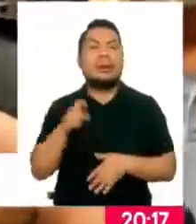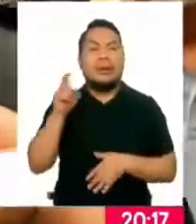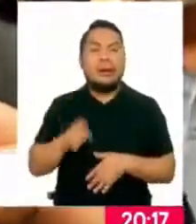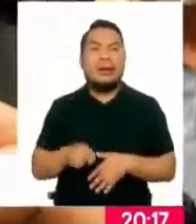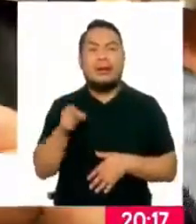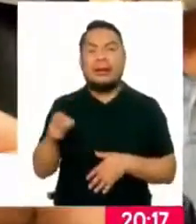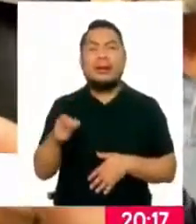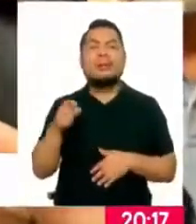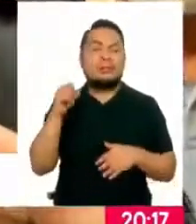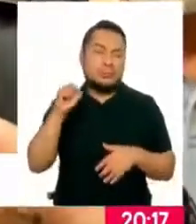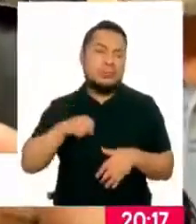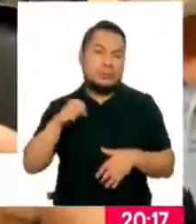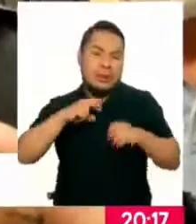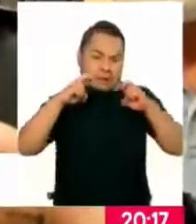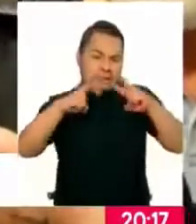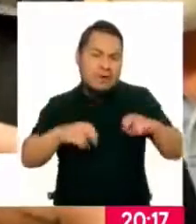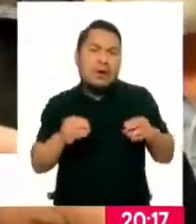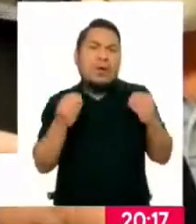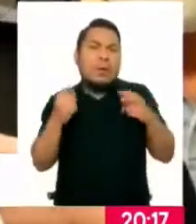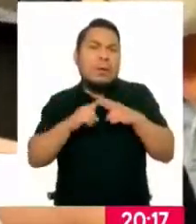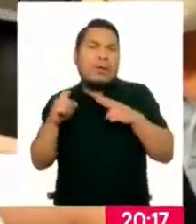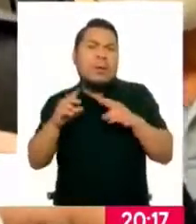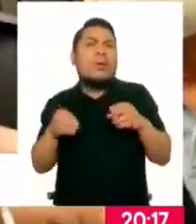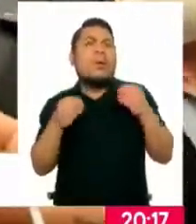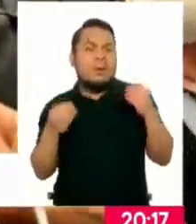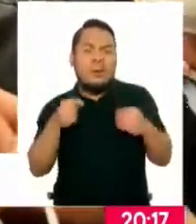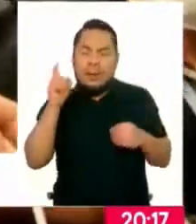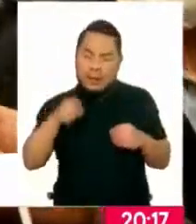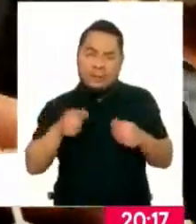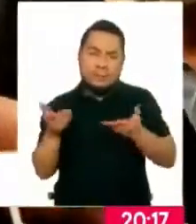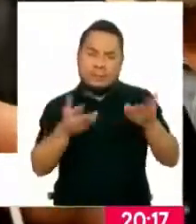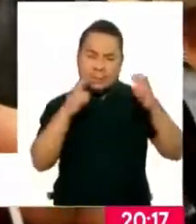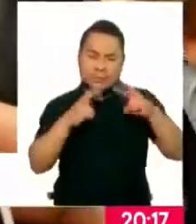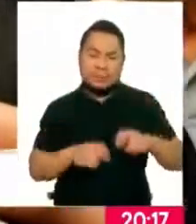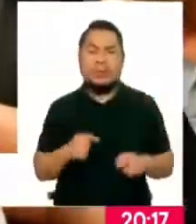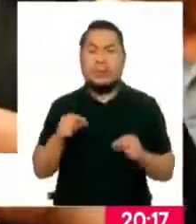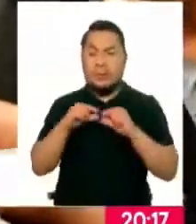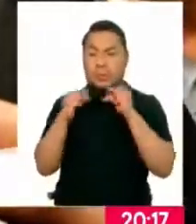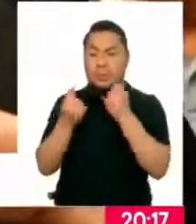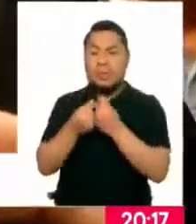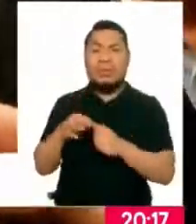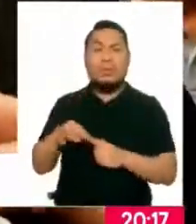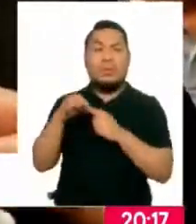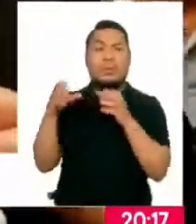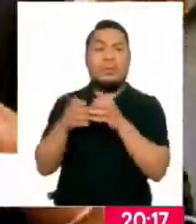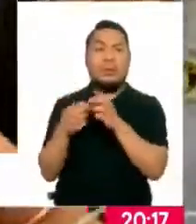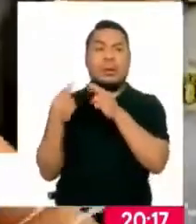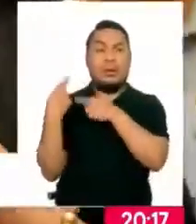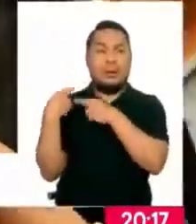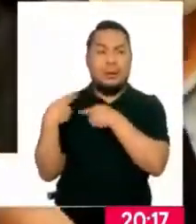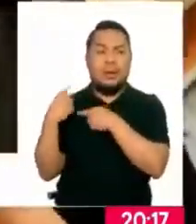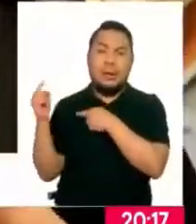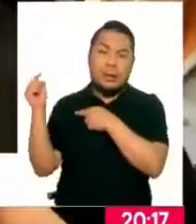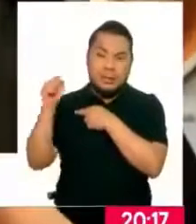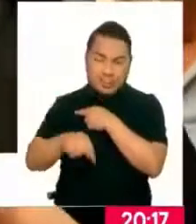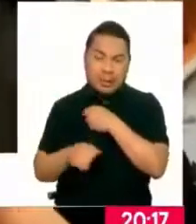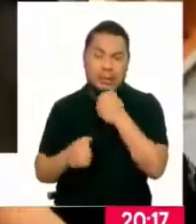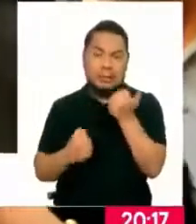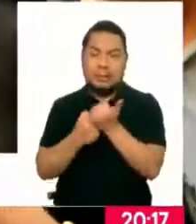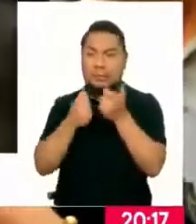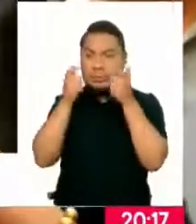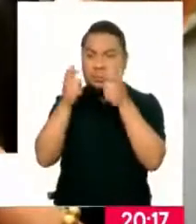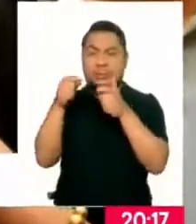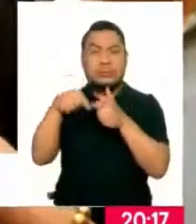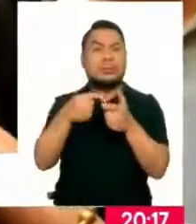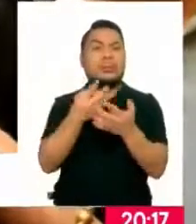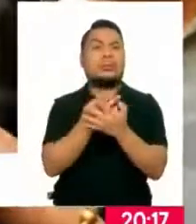ser debidamente investigada y por eso hemos dispuesto de que el grupo de operaciones especiales a cargo de un jefe de grupo venga a reforzar la seguridad en